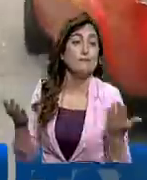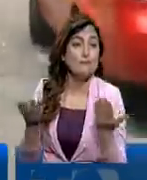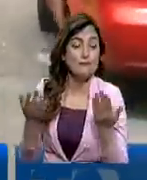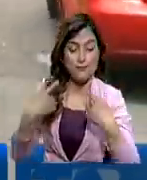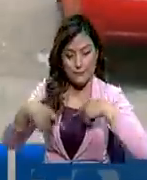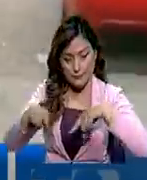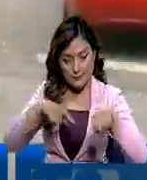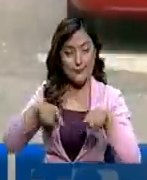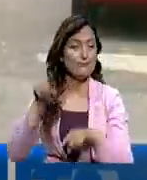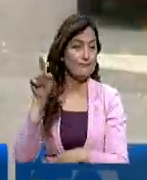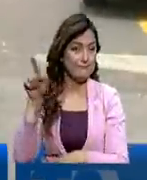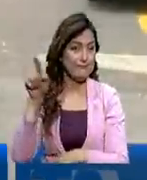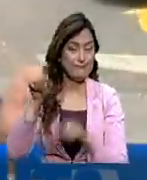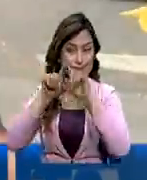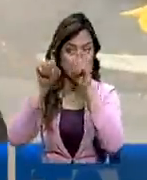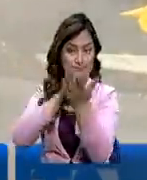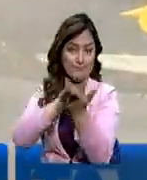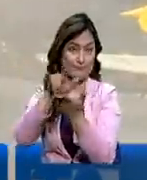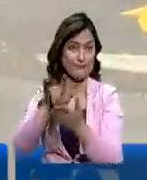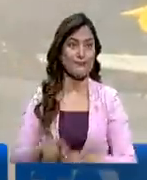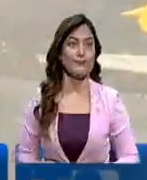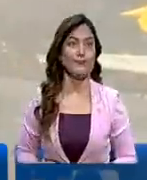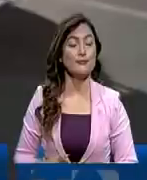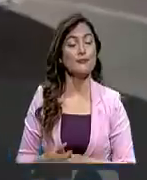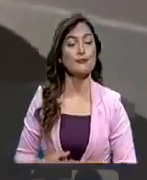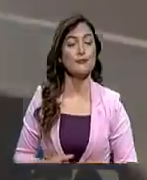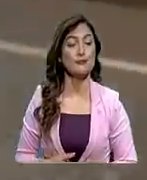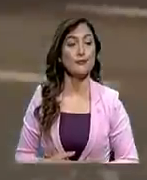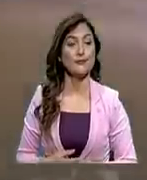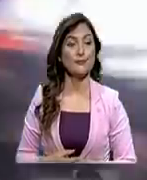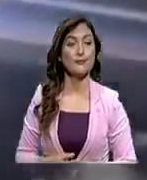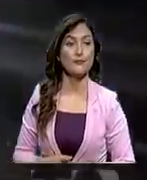el jefe de despacho de vuelo de esta aerolínea.